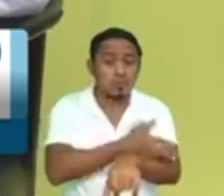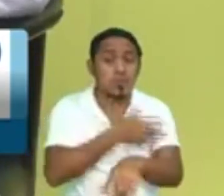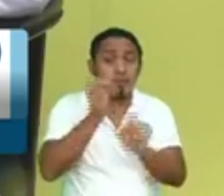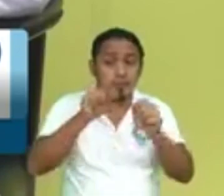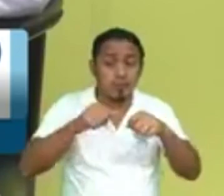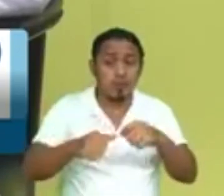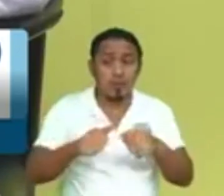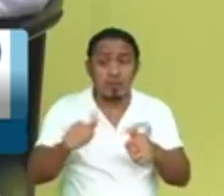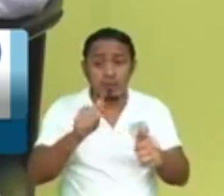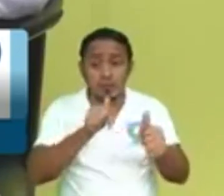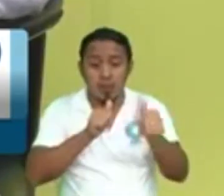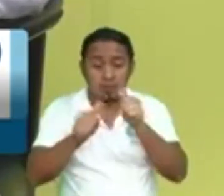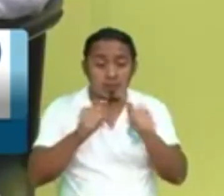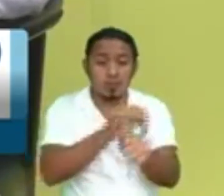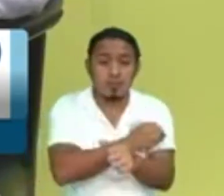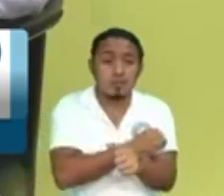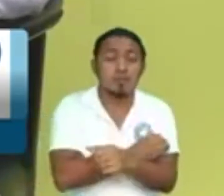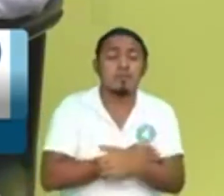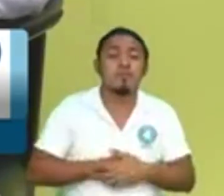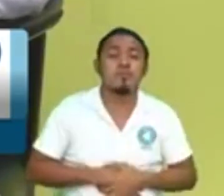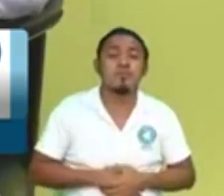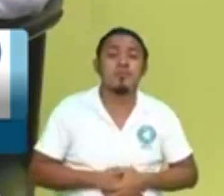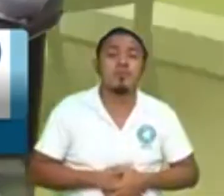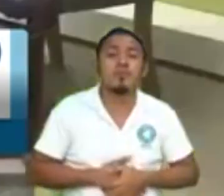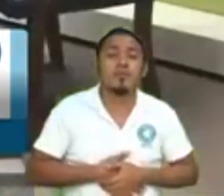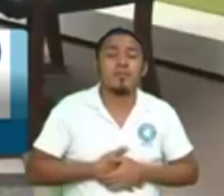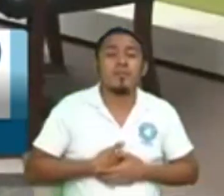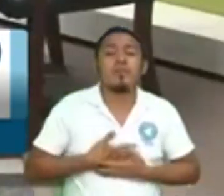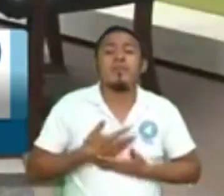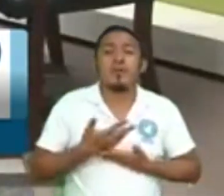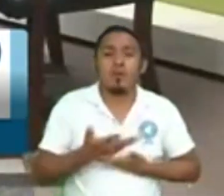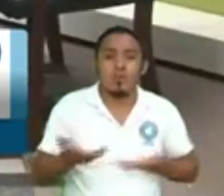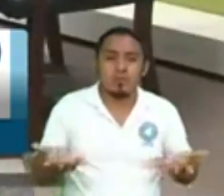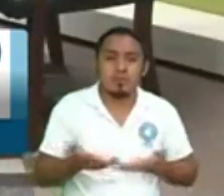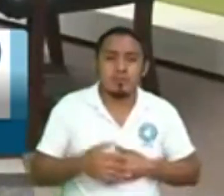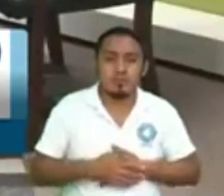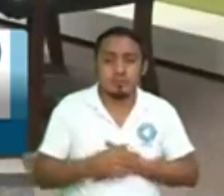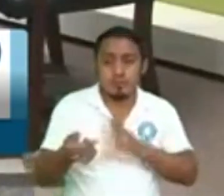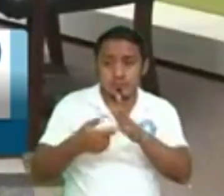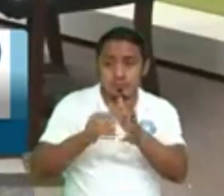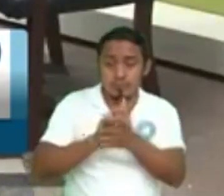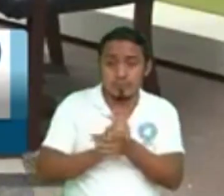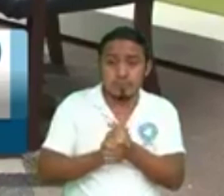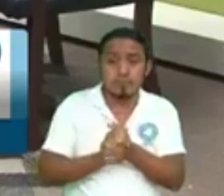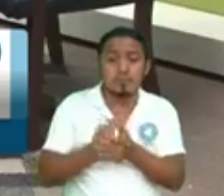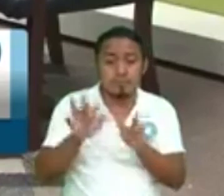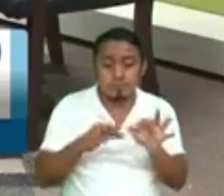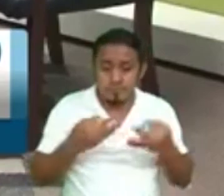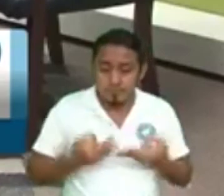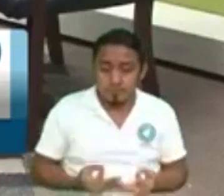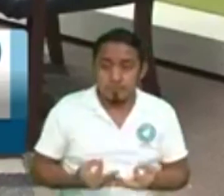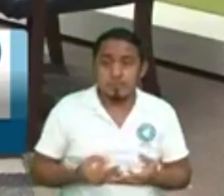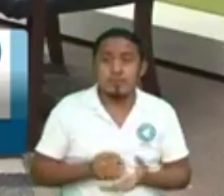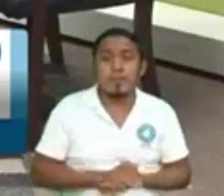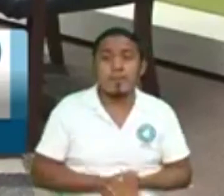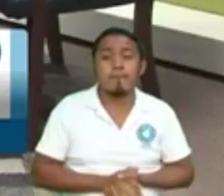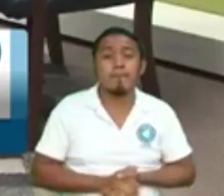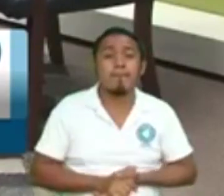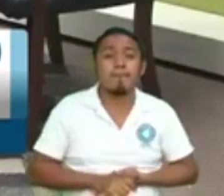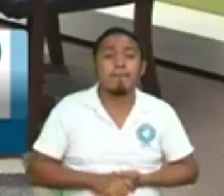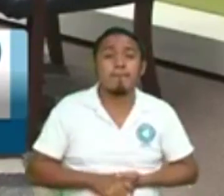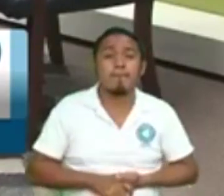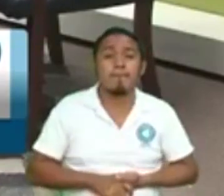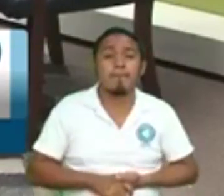puede haber una recaída. Ya. ¿Cómo toman en cuenta también al esposo a la familia. Entonces, porque,